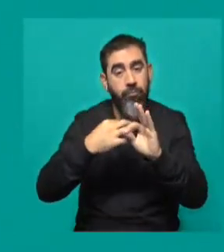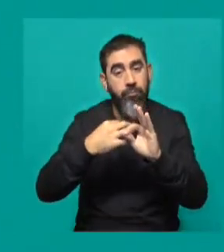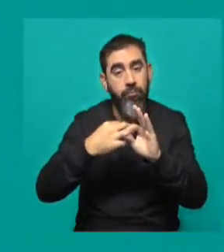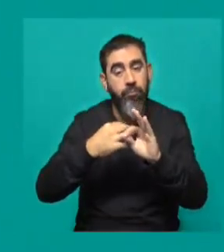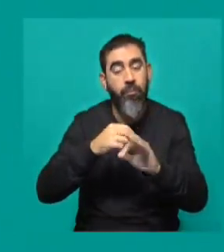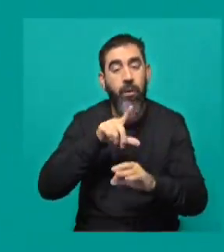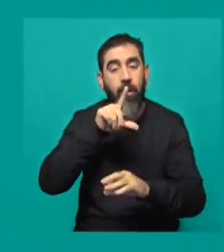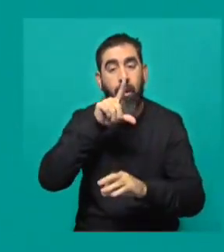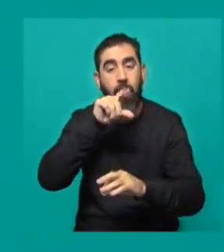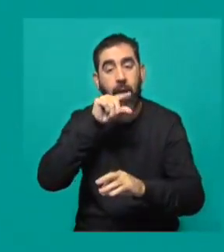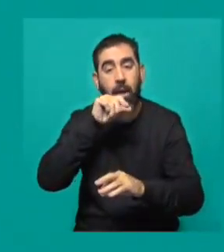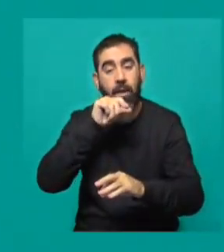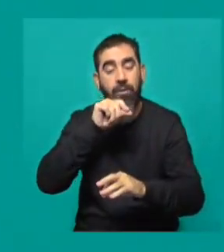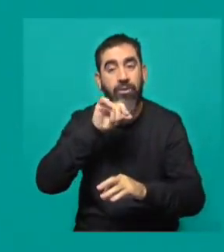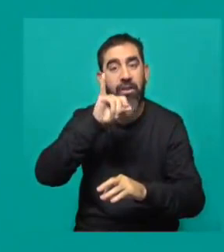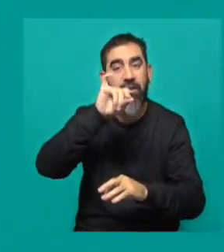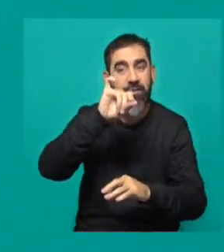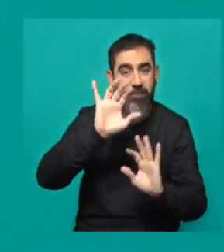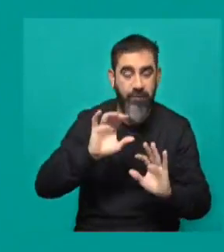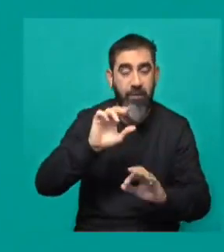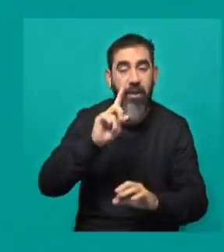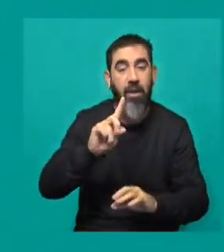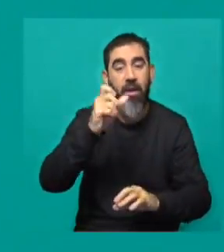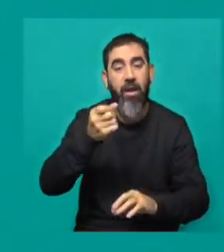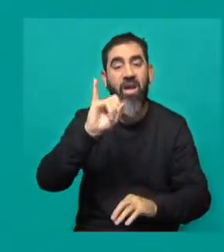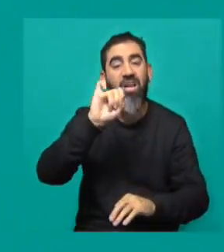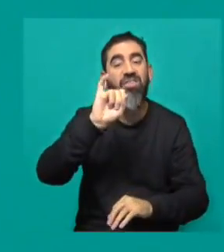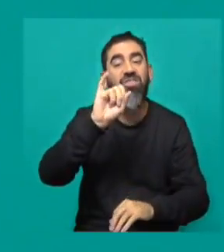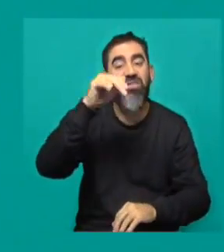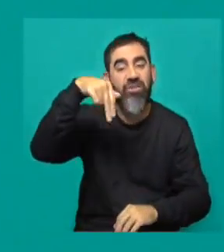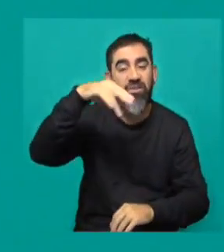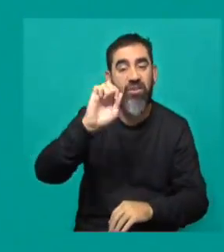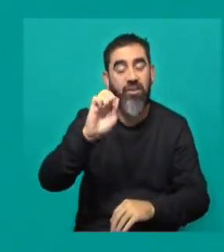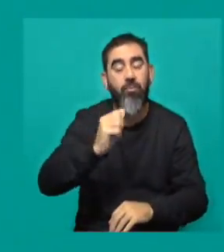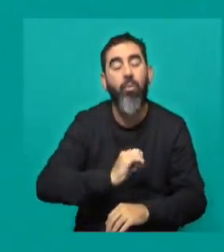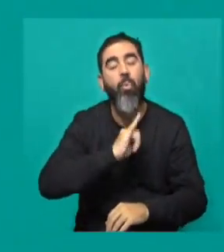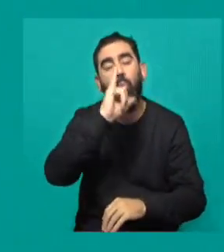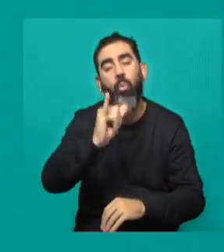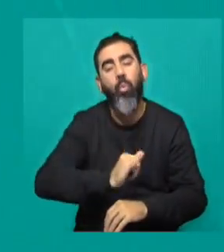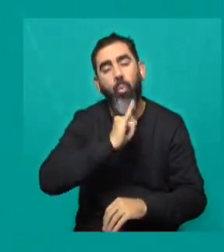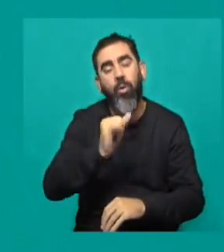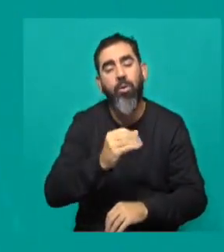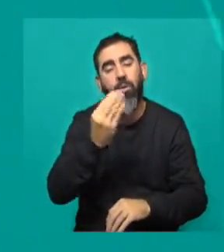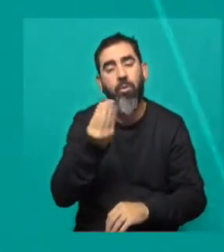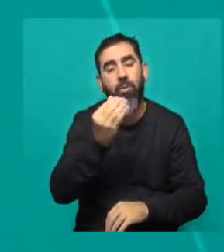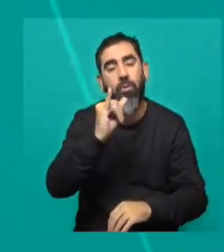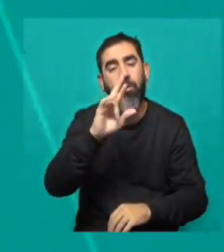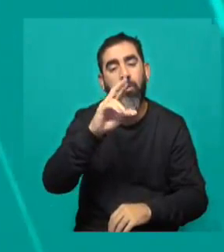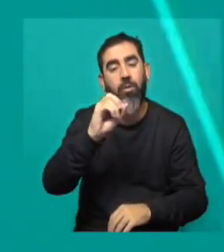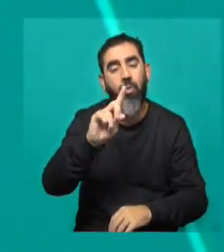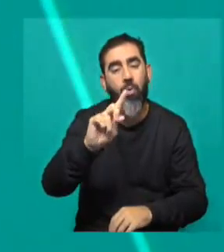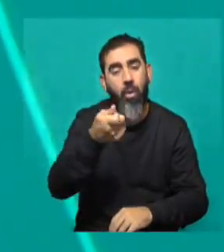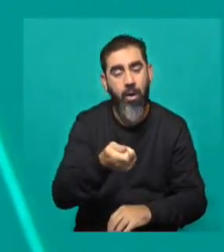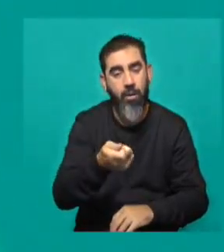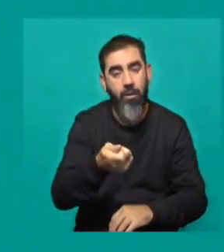de la gallina la gallina con y bueno basada en el cuento clásico de Horacio Quiroga gallina degollada pero en